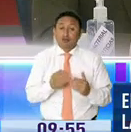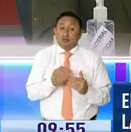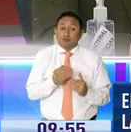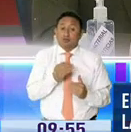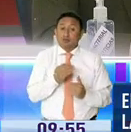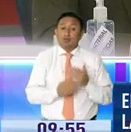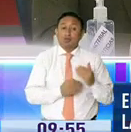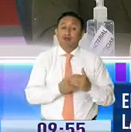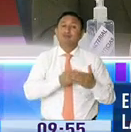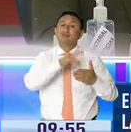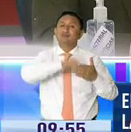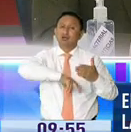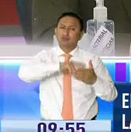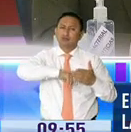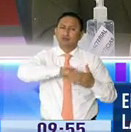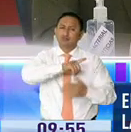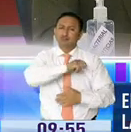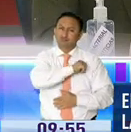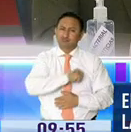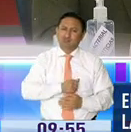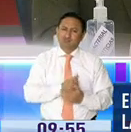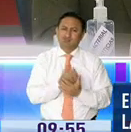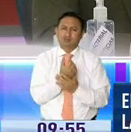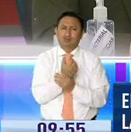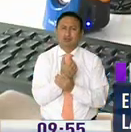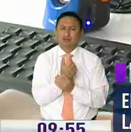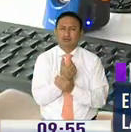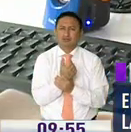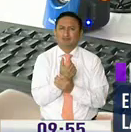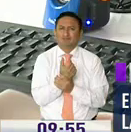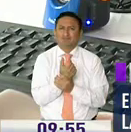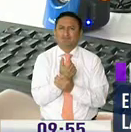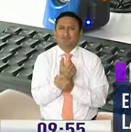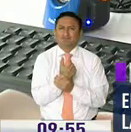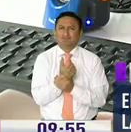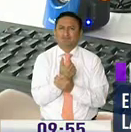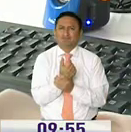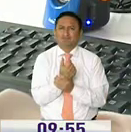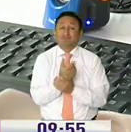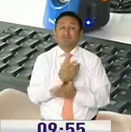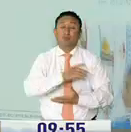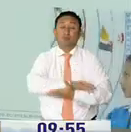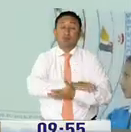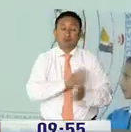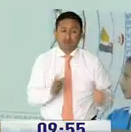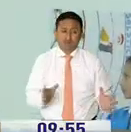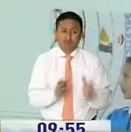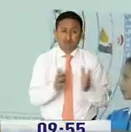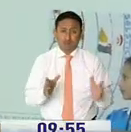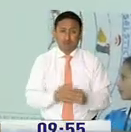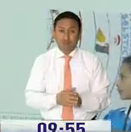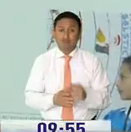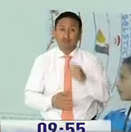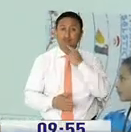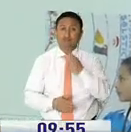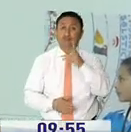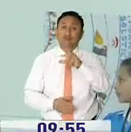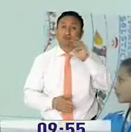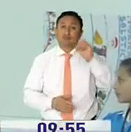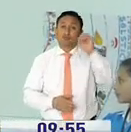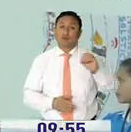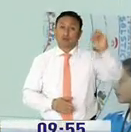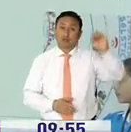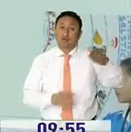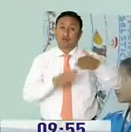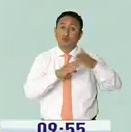en las lecturas con una actitud más bien motivada. Sobre el alcance de las plataformas virtuales, señaló que el 30% de